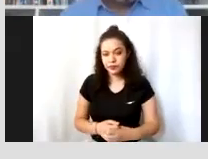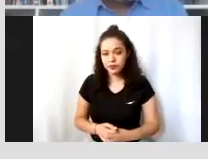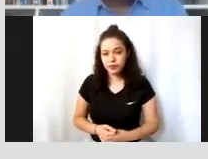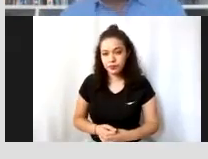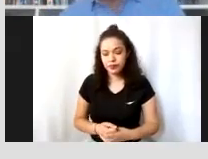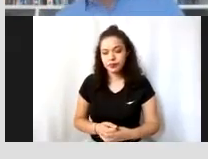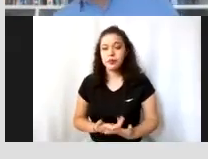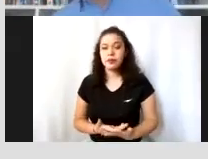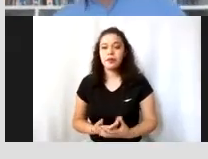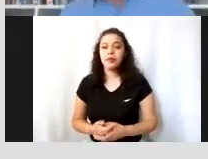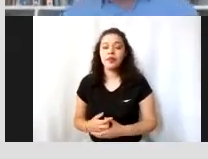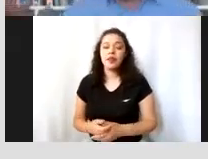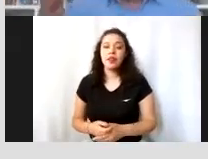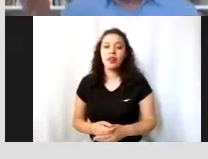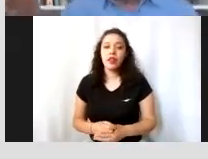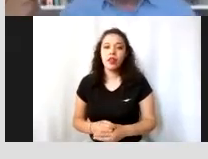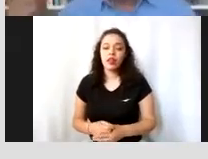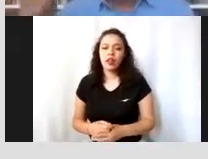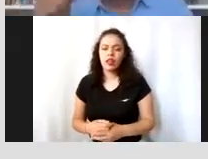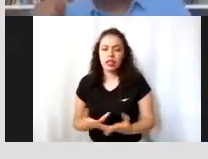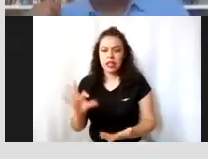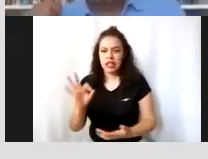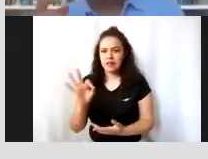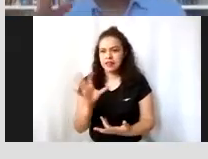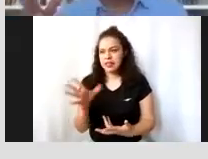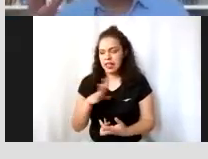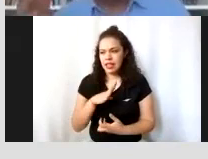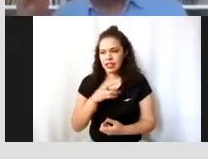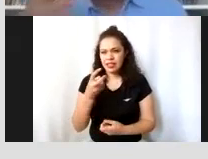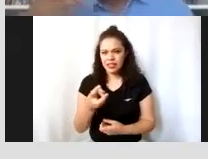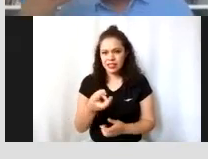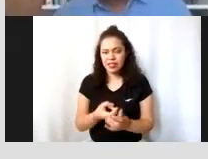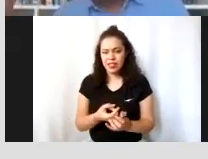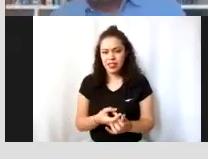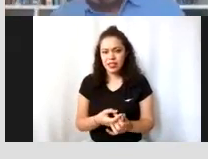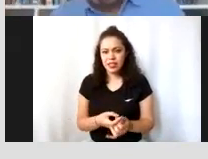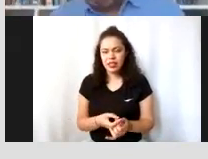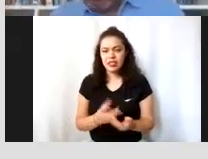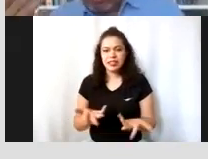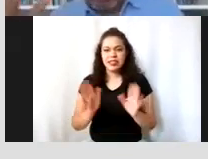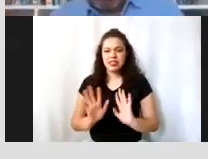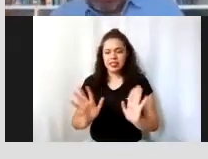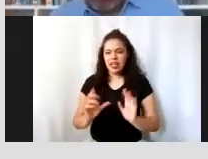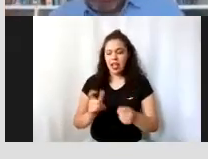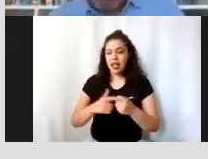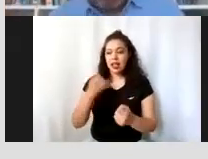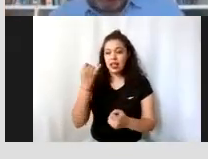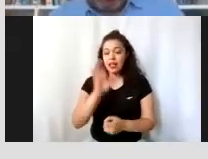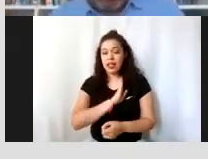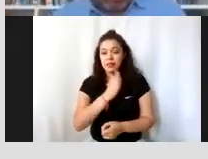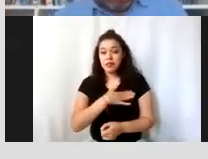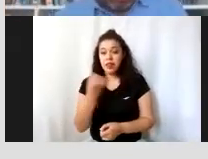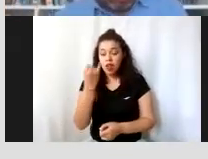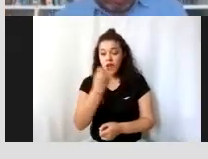que tengan... Tan solo ya con eso les puede representar. No hablan español ni tampoco alguna